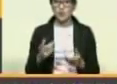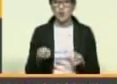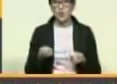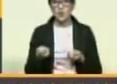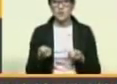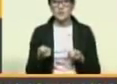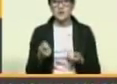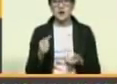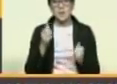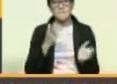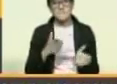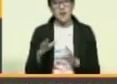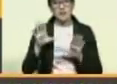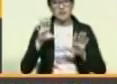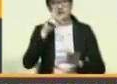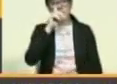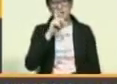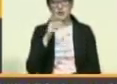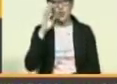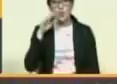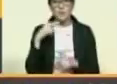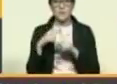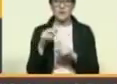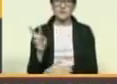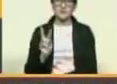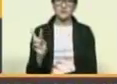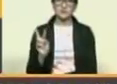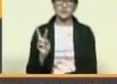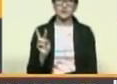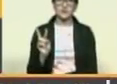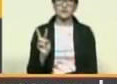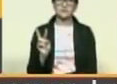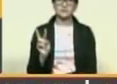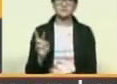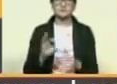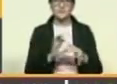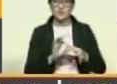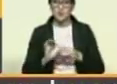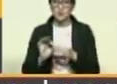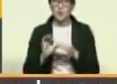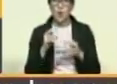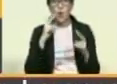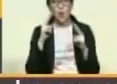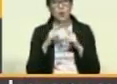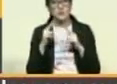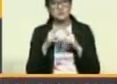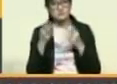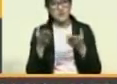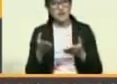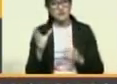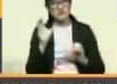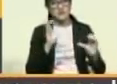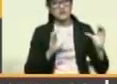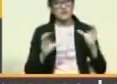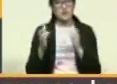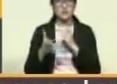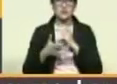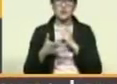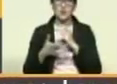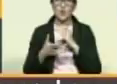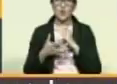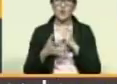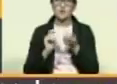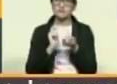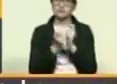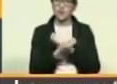centro de un plan de 10 años entre Cuba y Venezuela para unir conocimientos científicos, tecnológicos,